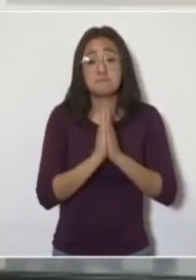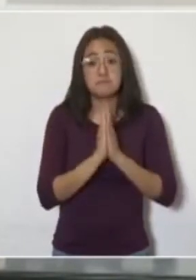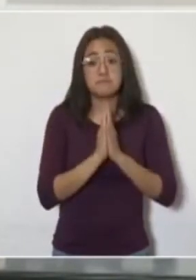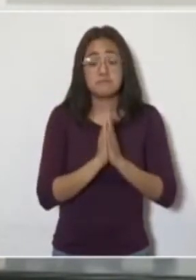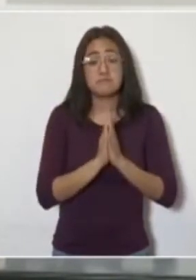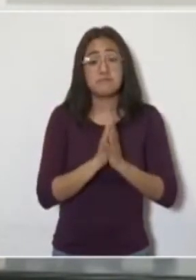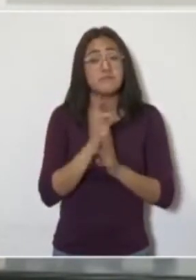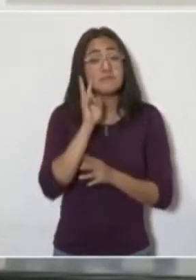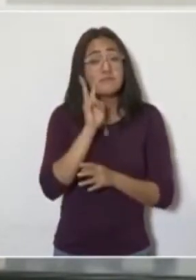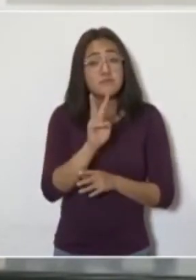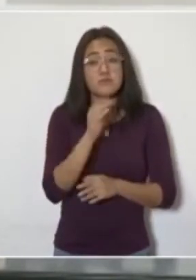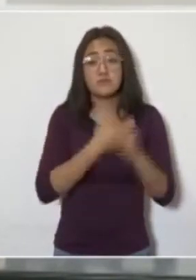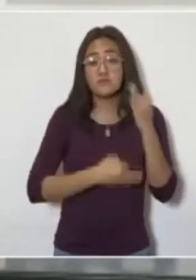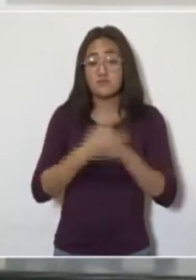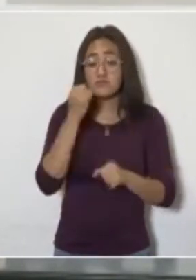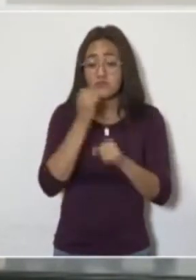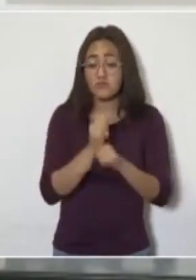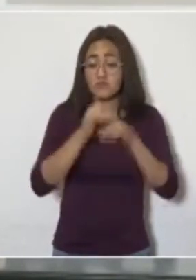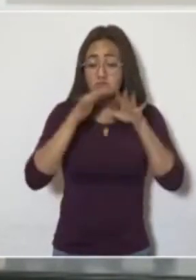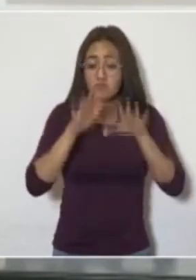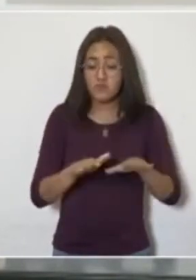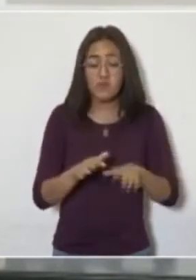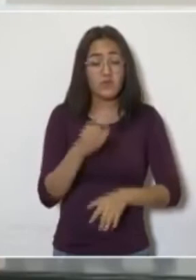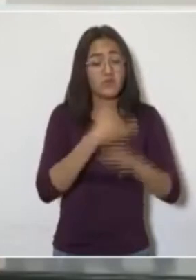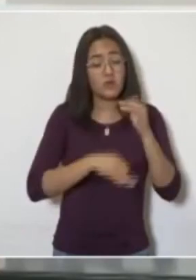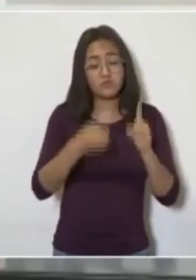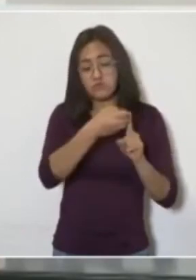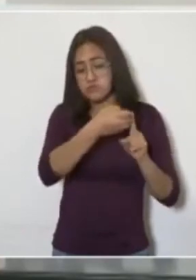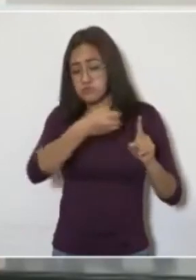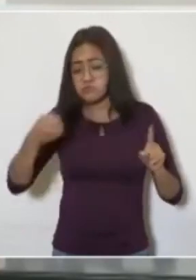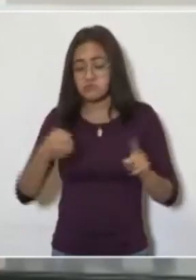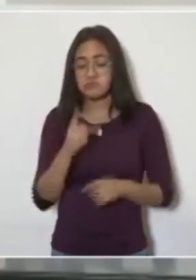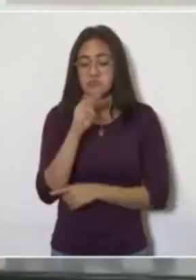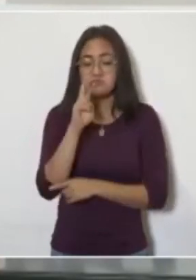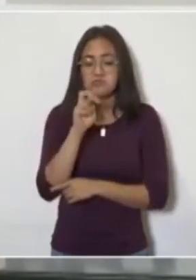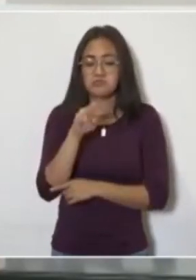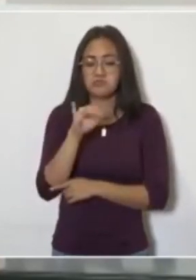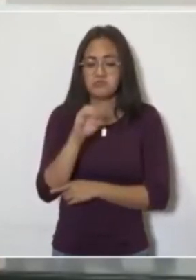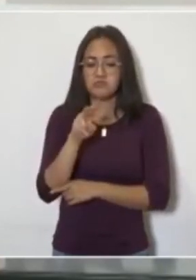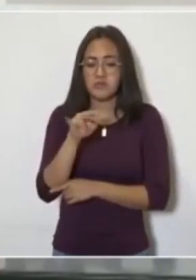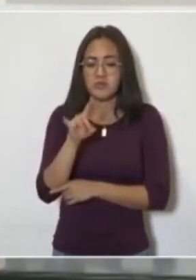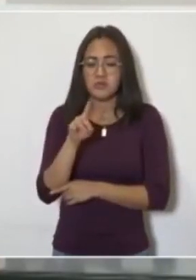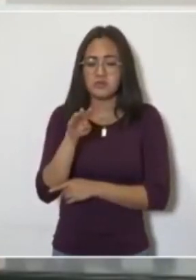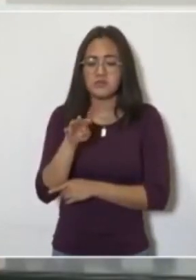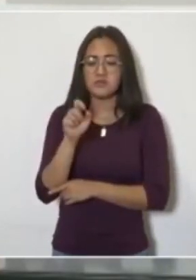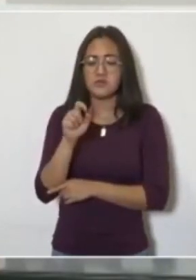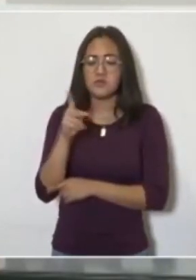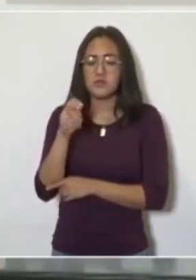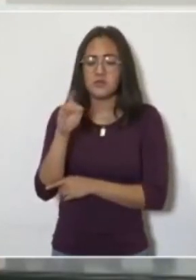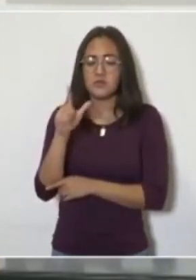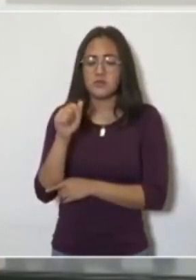verifiquen toda la información toda la logística en previene covid 19.puebla.gob.mx